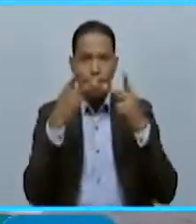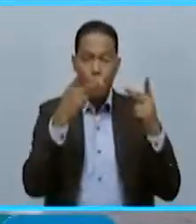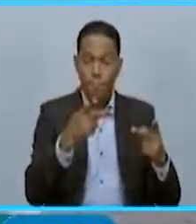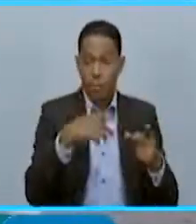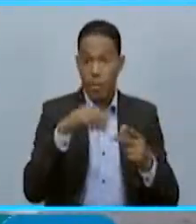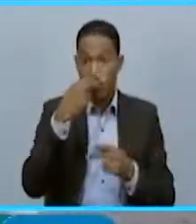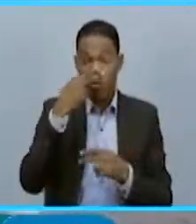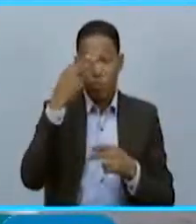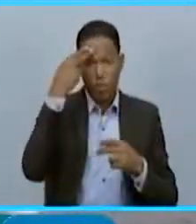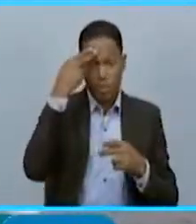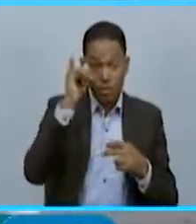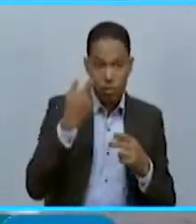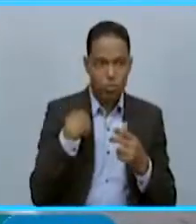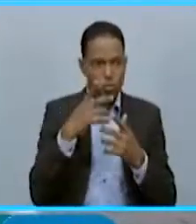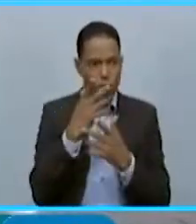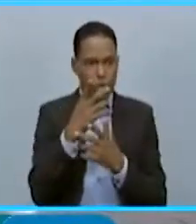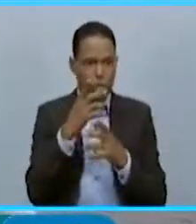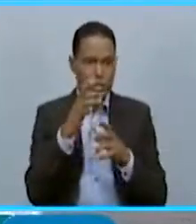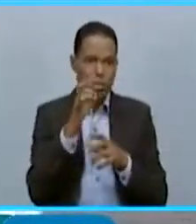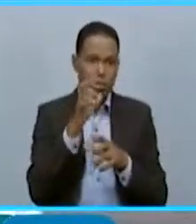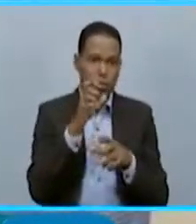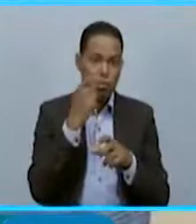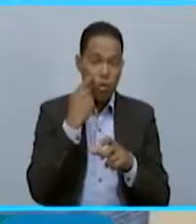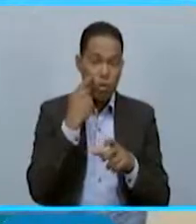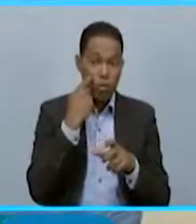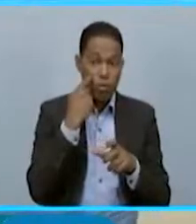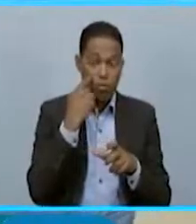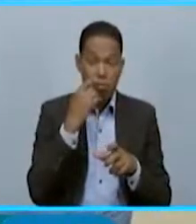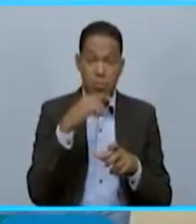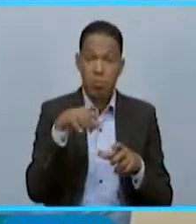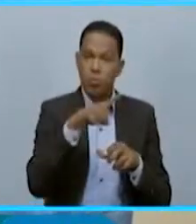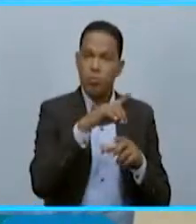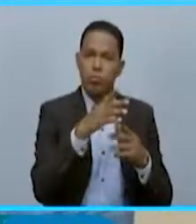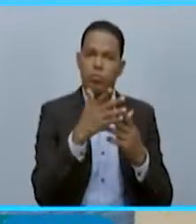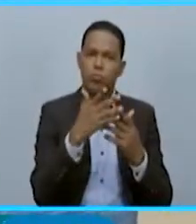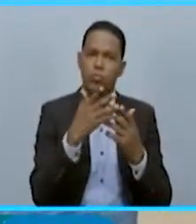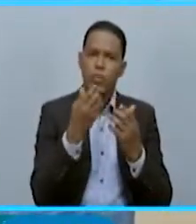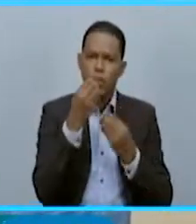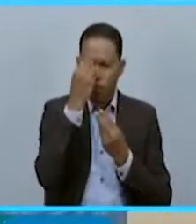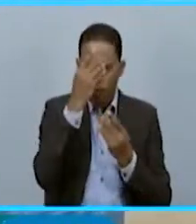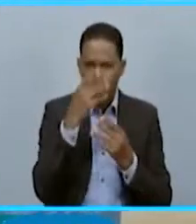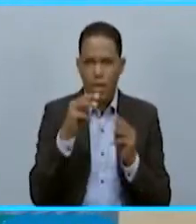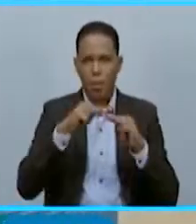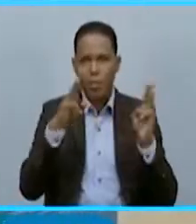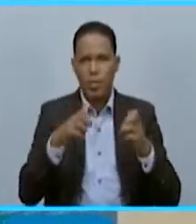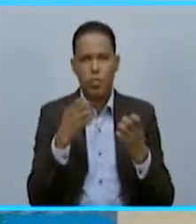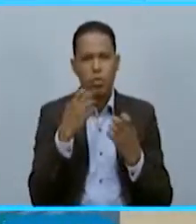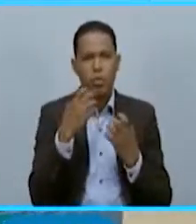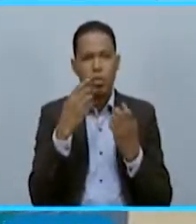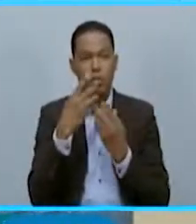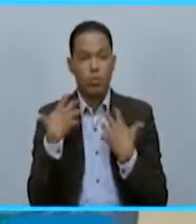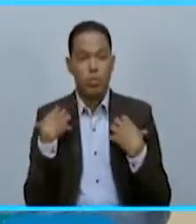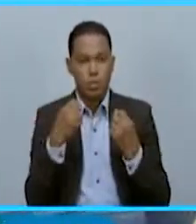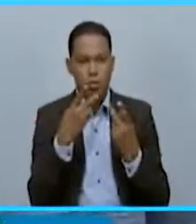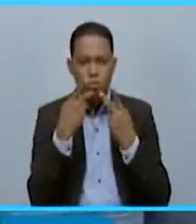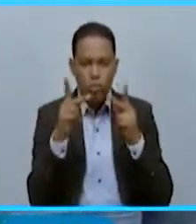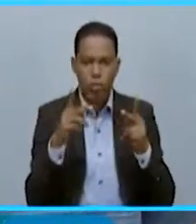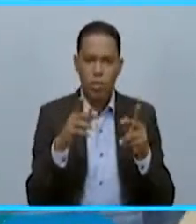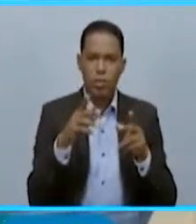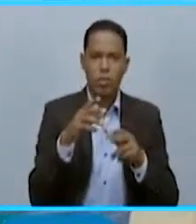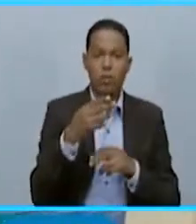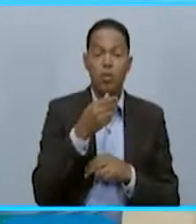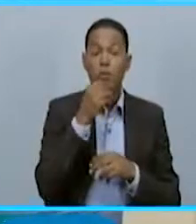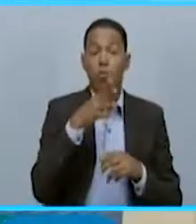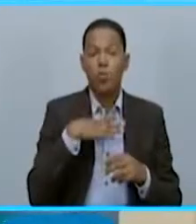está localizado este nuevo brote de cólera la información la ofreció el ministro de salud pública quien explicó que la mujer de nacionalidad